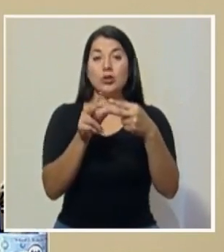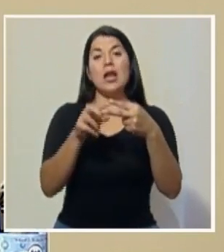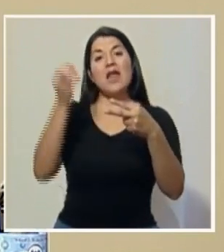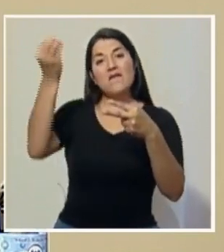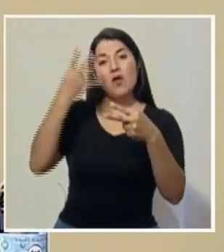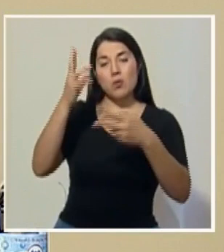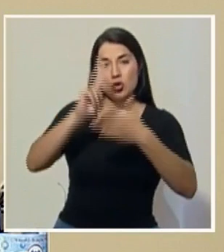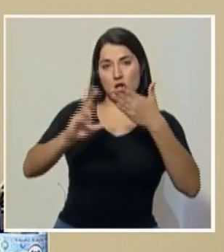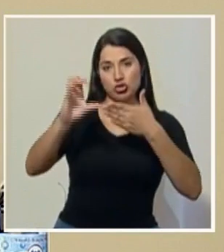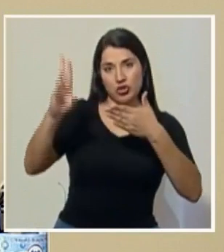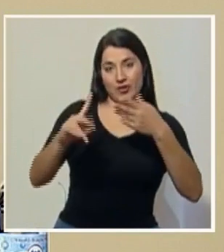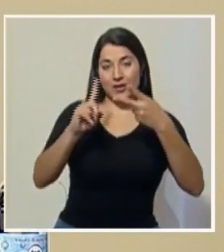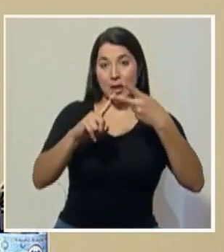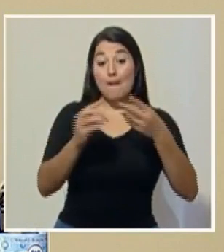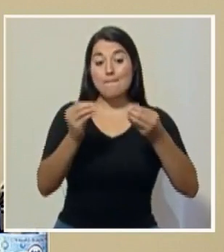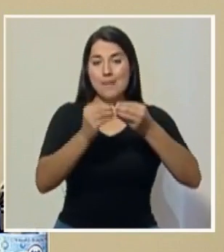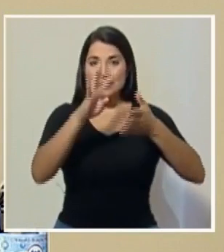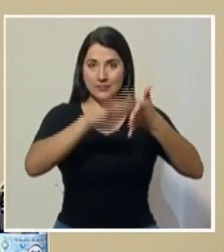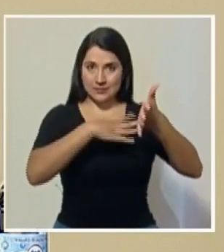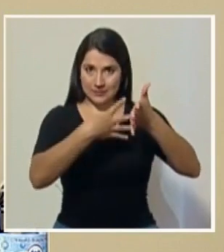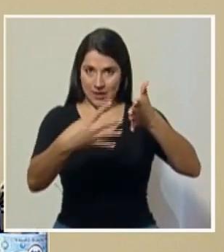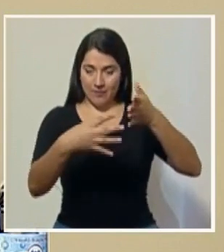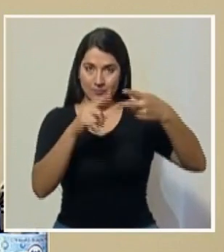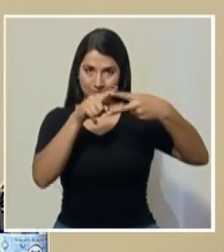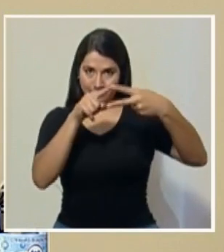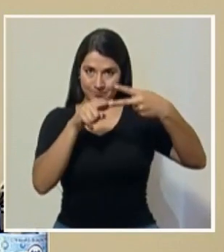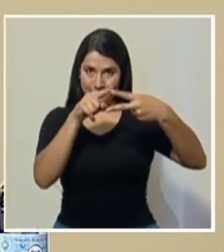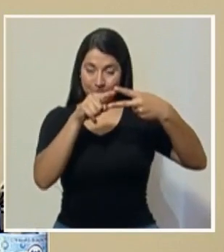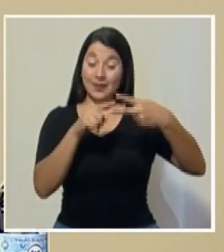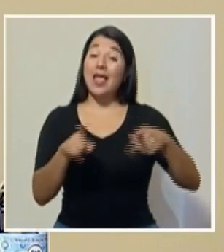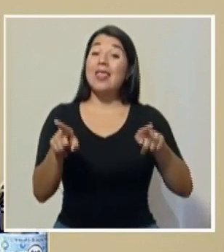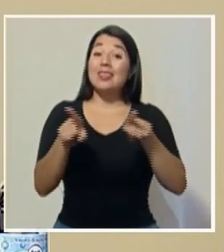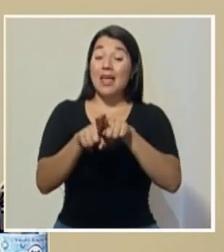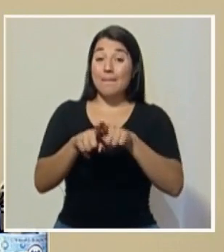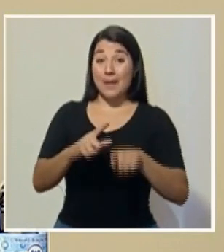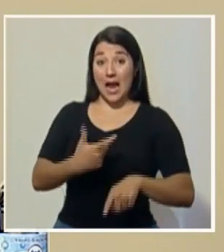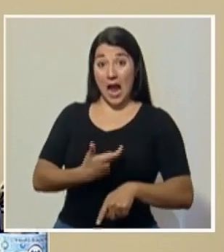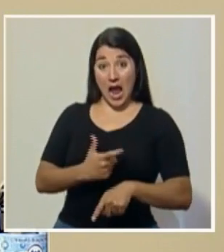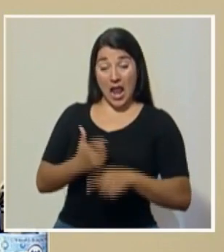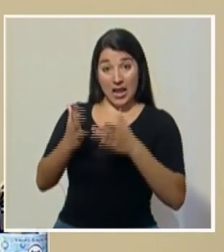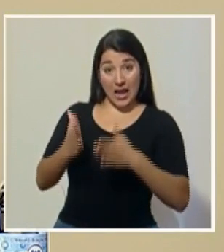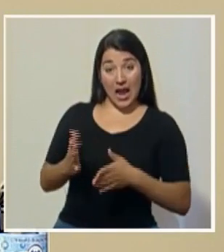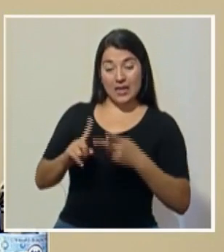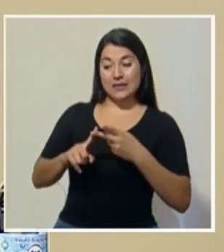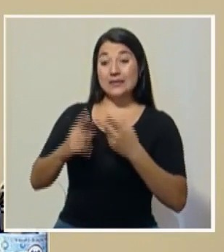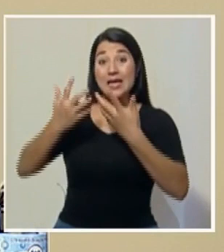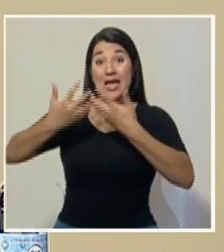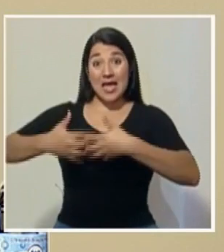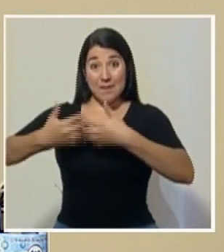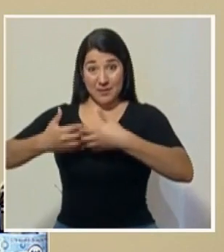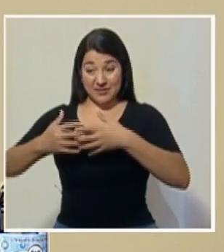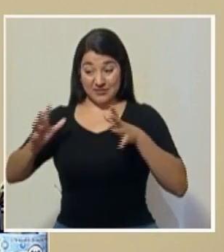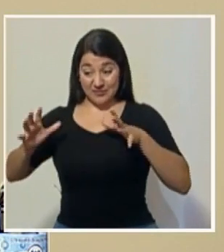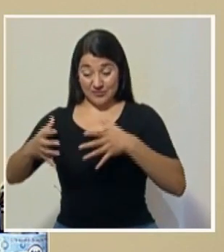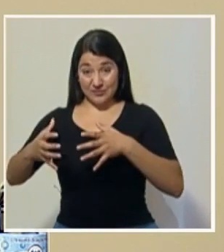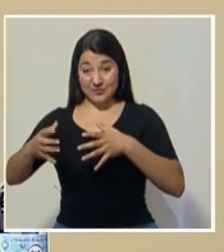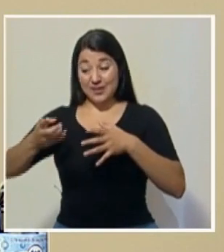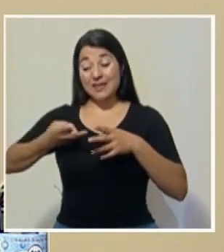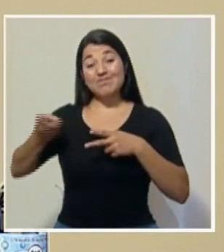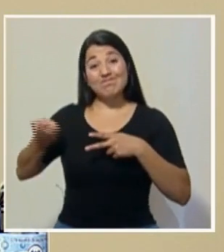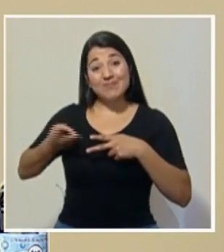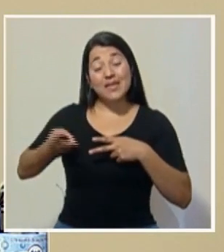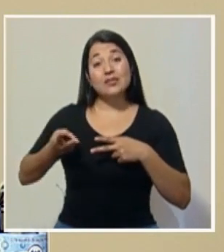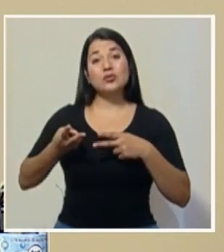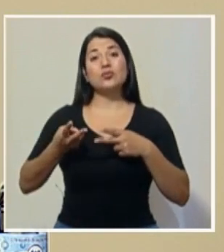también tomando en consideración que los alcaldes, que las cámaras han presentado